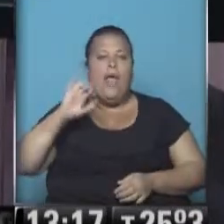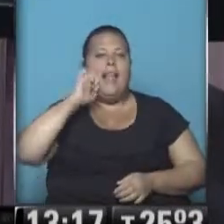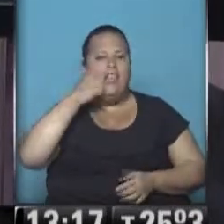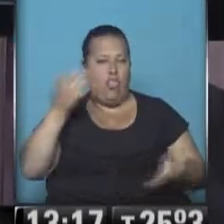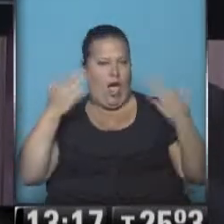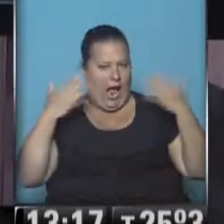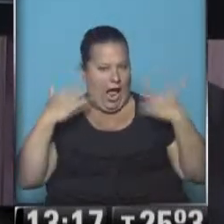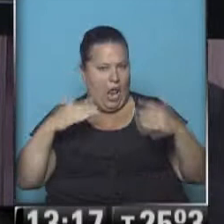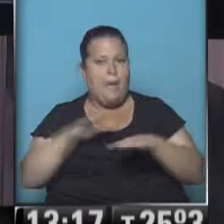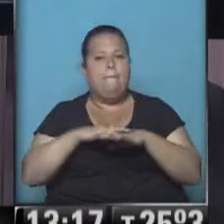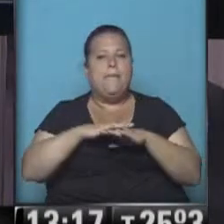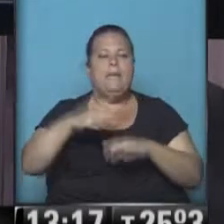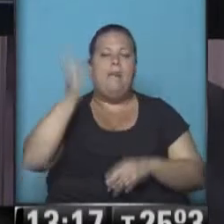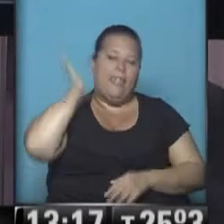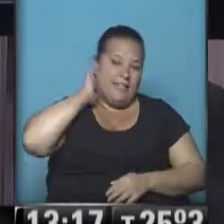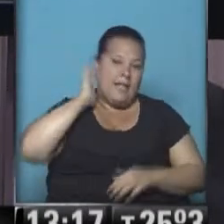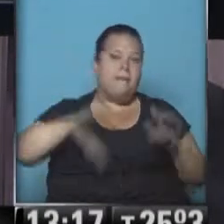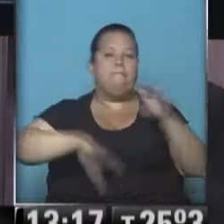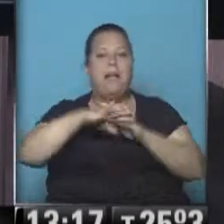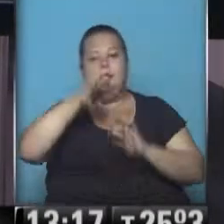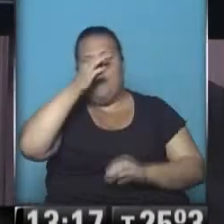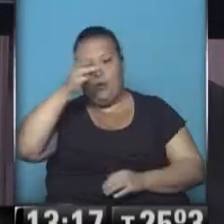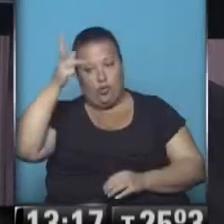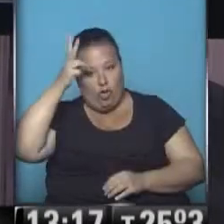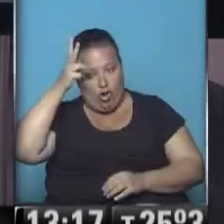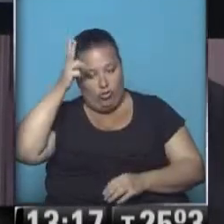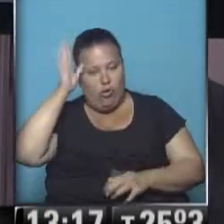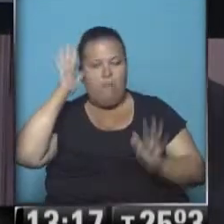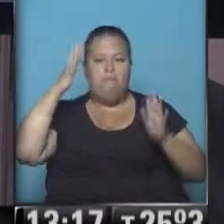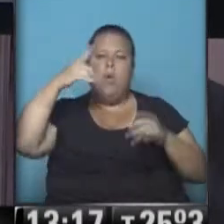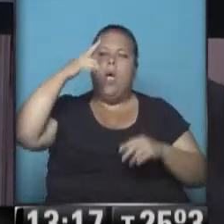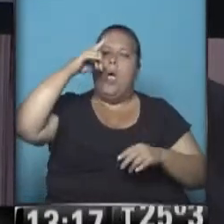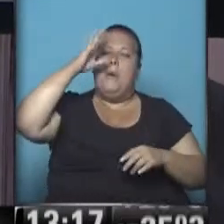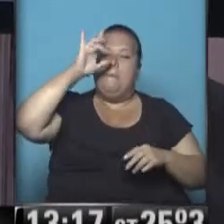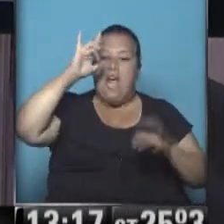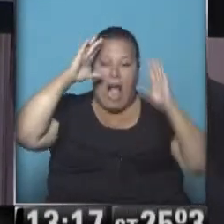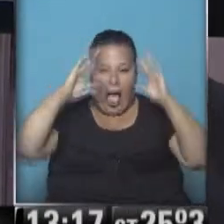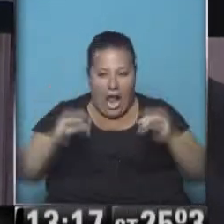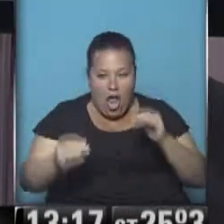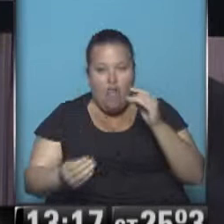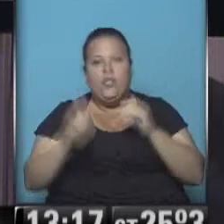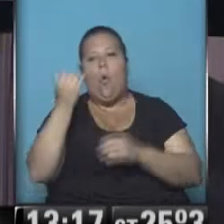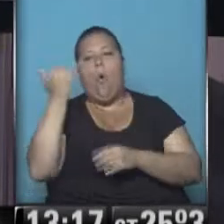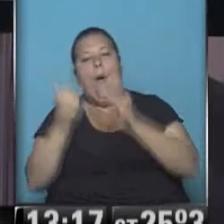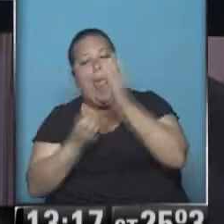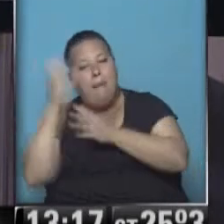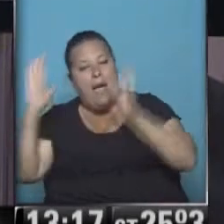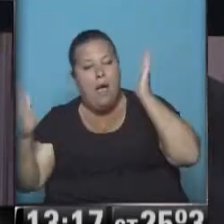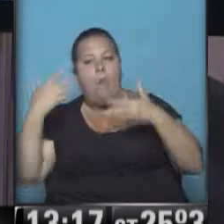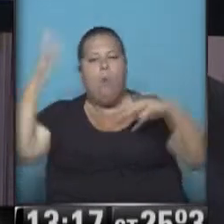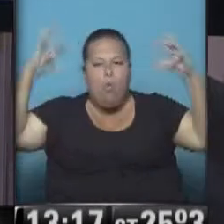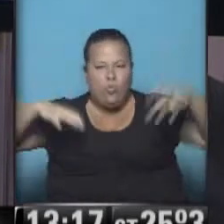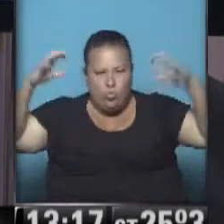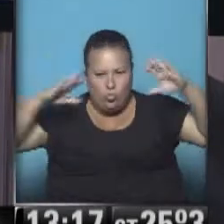de calorcito, con una mínima de 16, máxima de 28 grados. Entre la última hora del miércoles y la mañana del jueves, probabilidad de